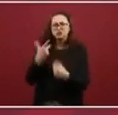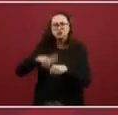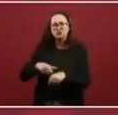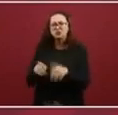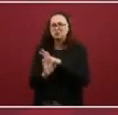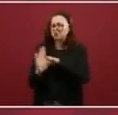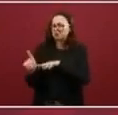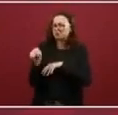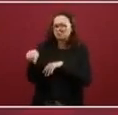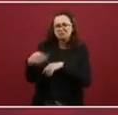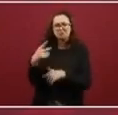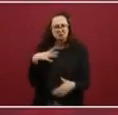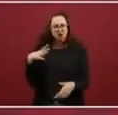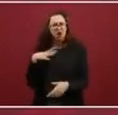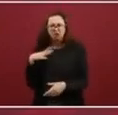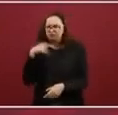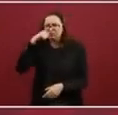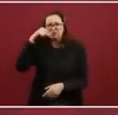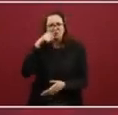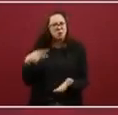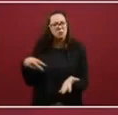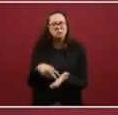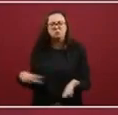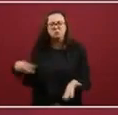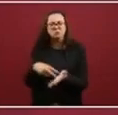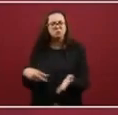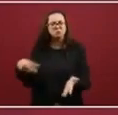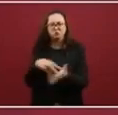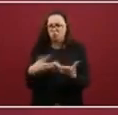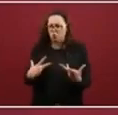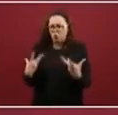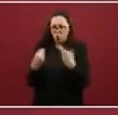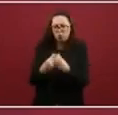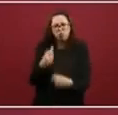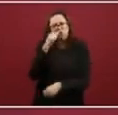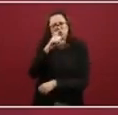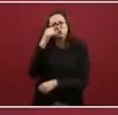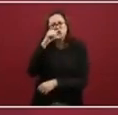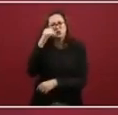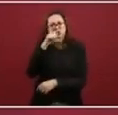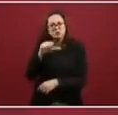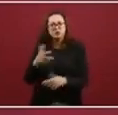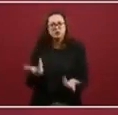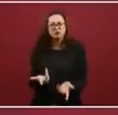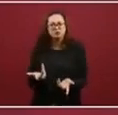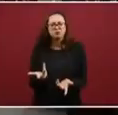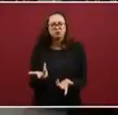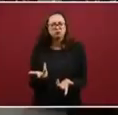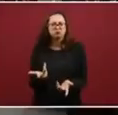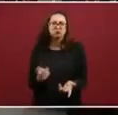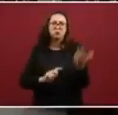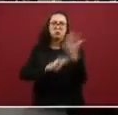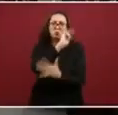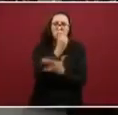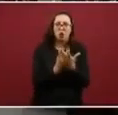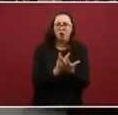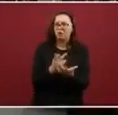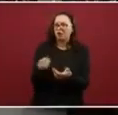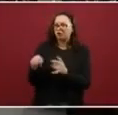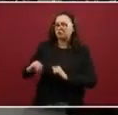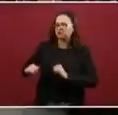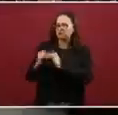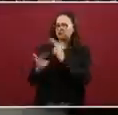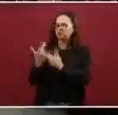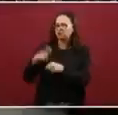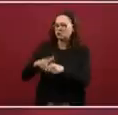Nacional de Migración es una de las dependencias que van a participar. De hecho, no se podría llevar a cabo este programa sin el Instituto